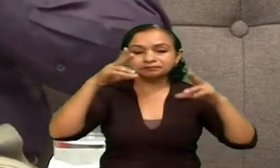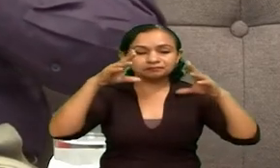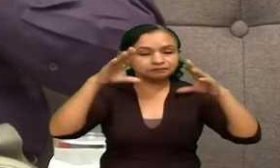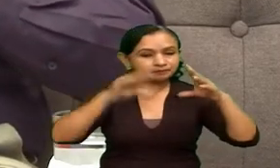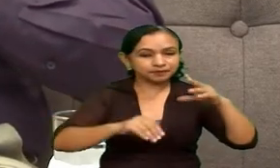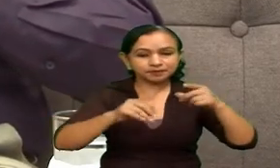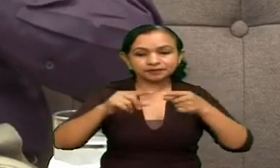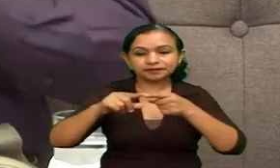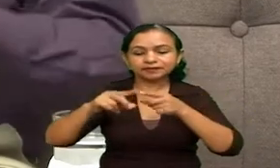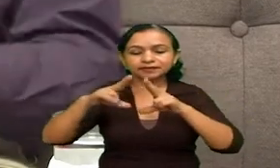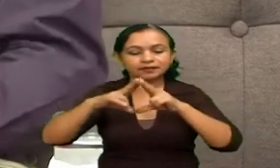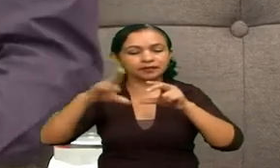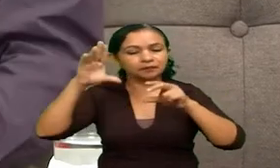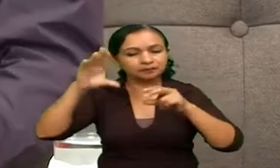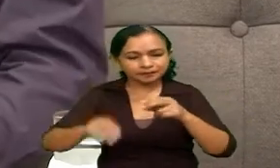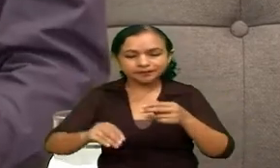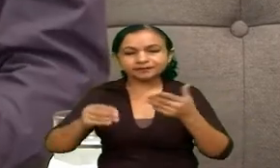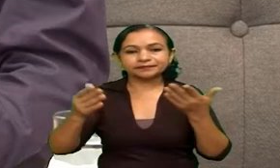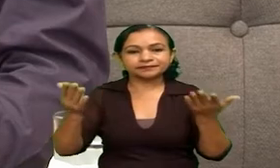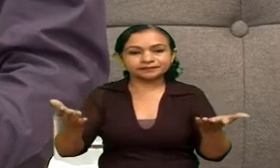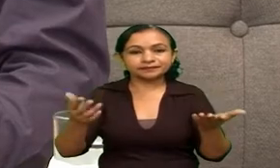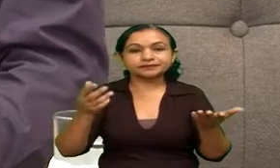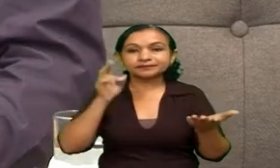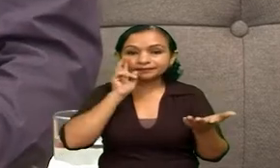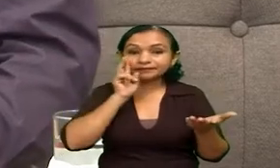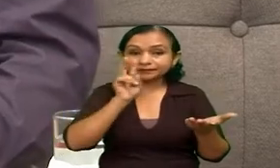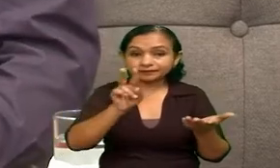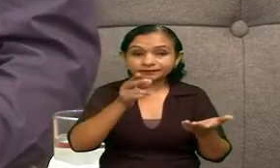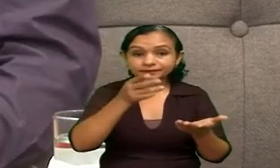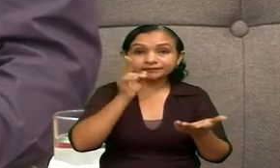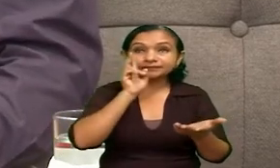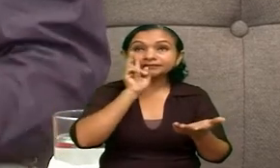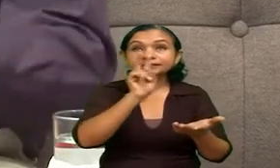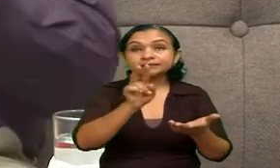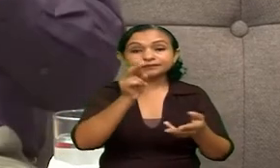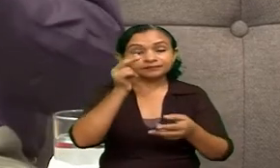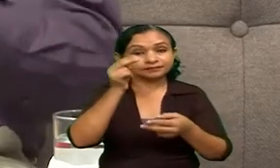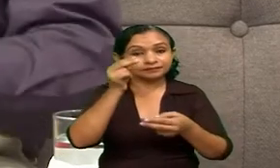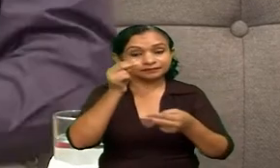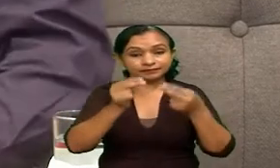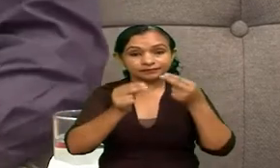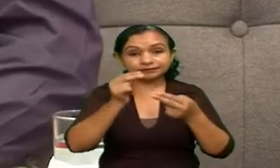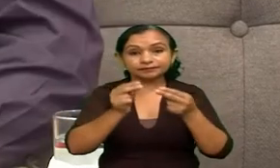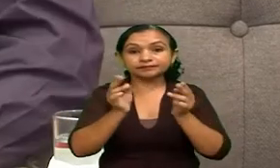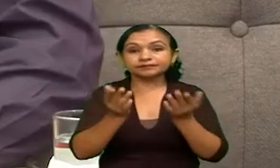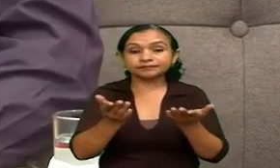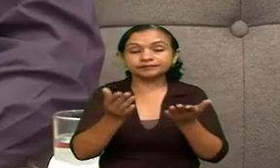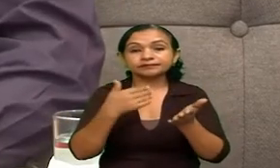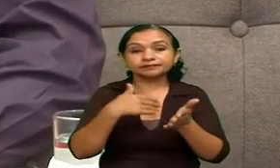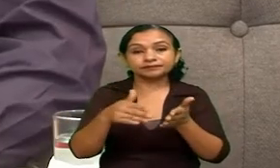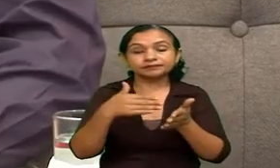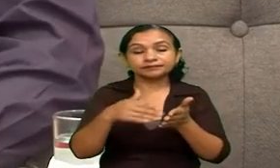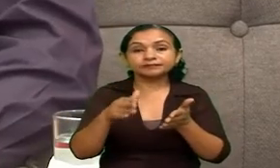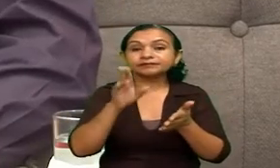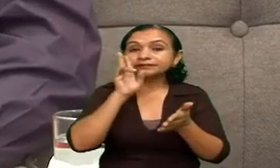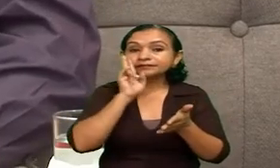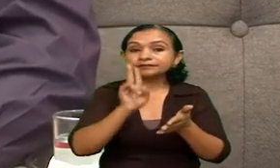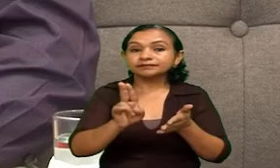al sistema nicaragüense. Si ustedes se fijan, y es un dato que, que es fácil de confirmar,